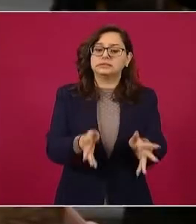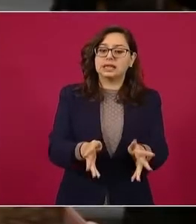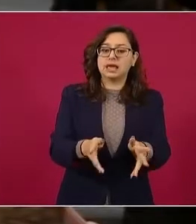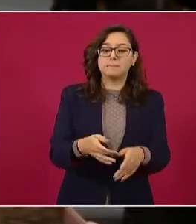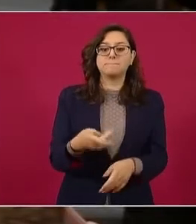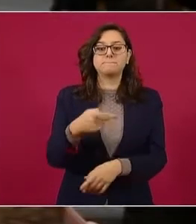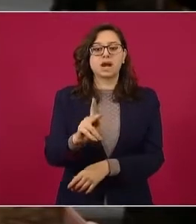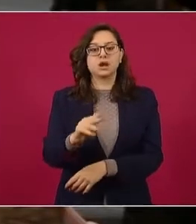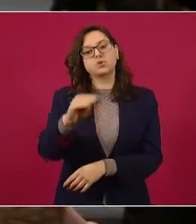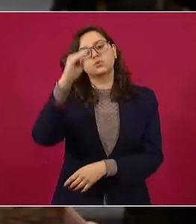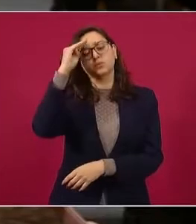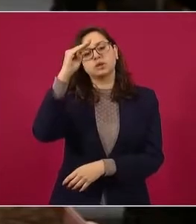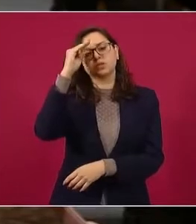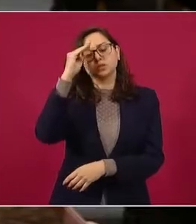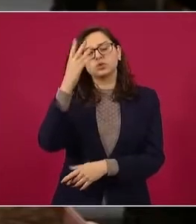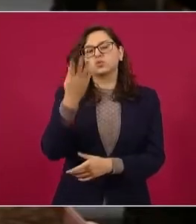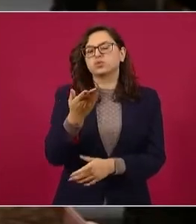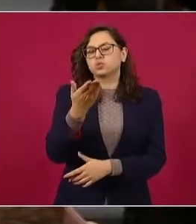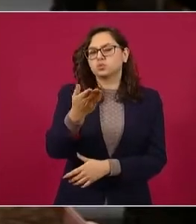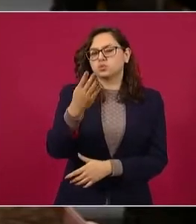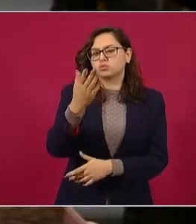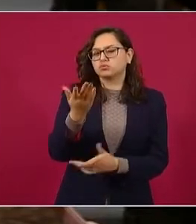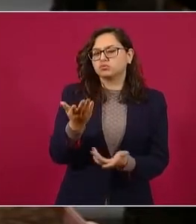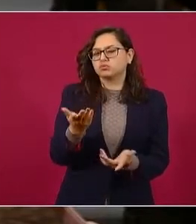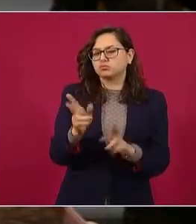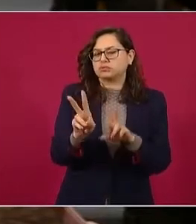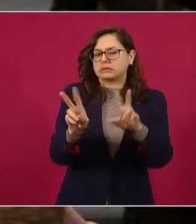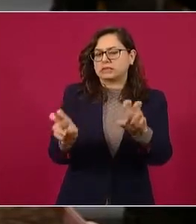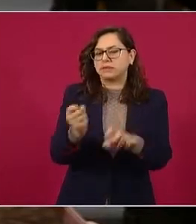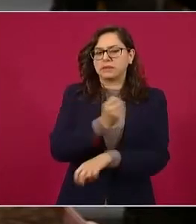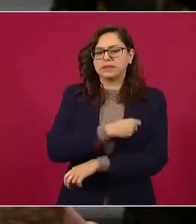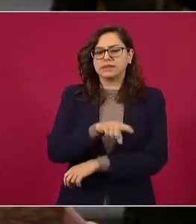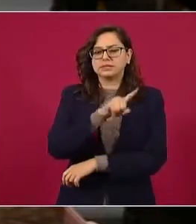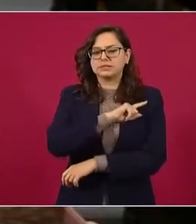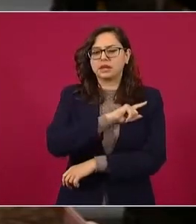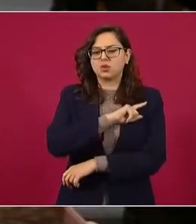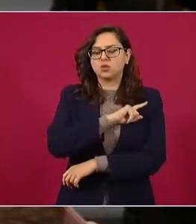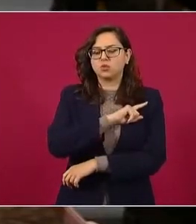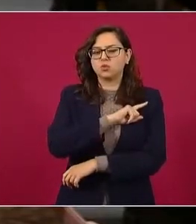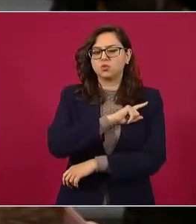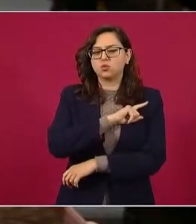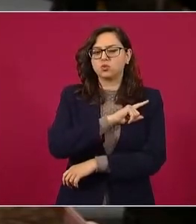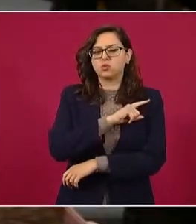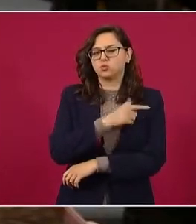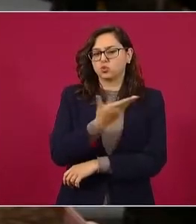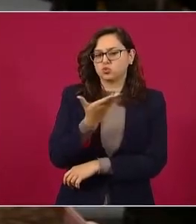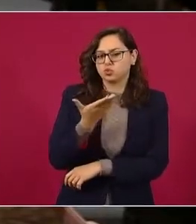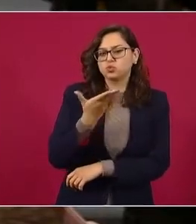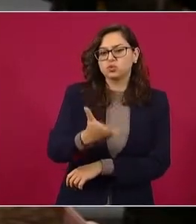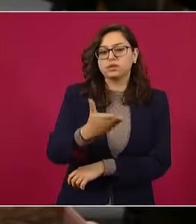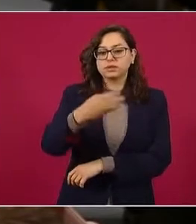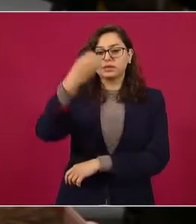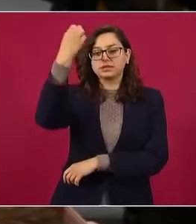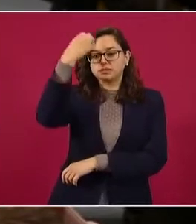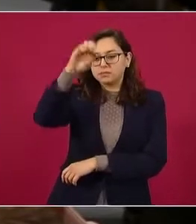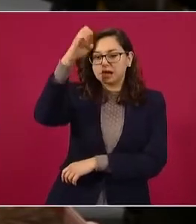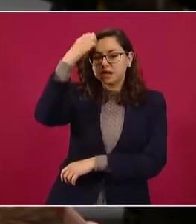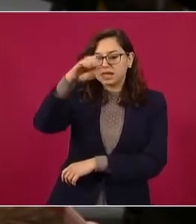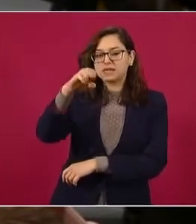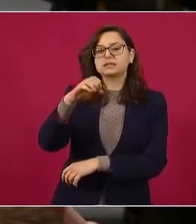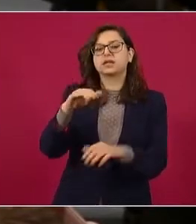contempla, al igual que en el caso de salud, usted es una persona que tiene mucha experiencia en esto, ha estado en el Instituto Nacional